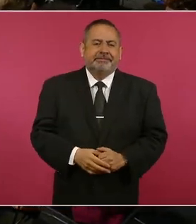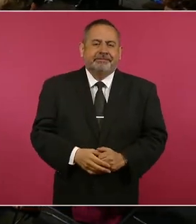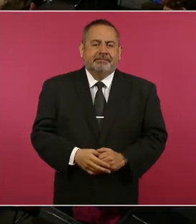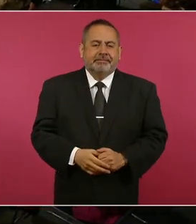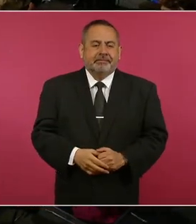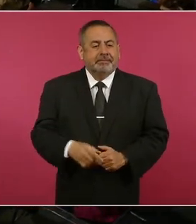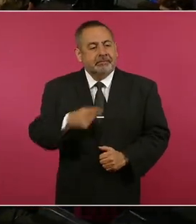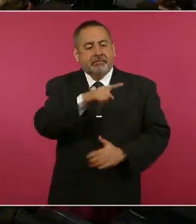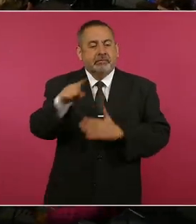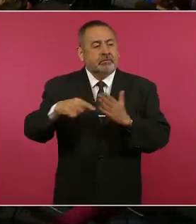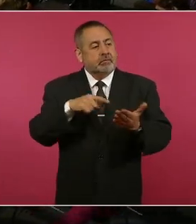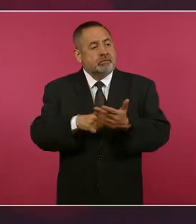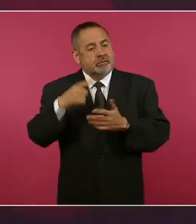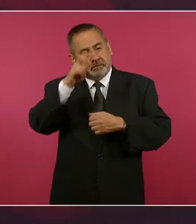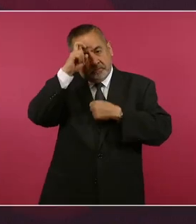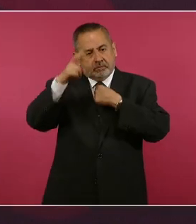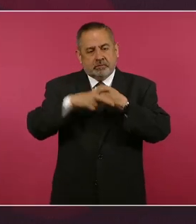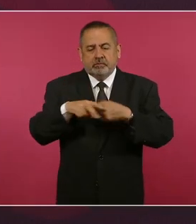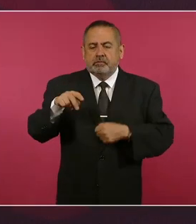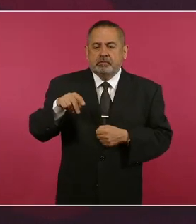de Miramar?